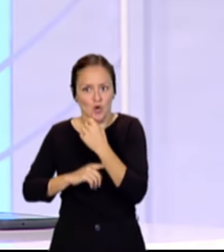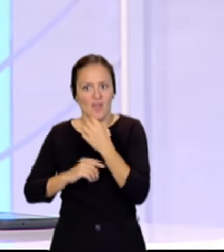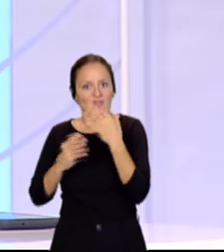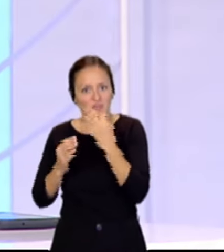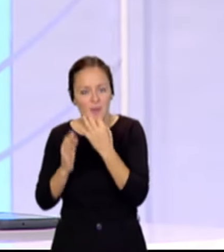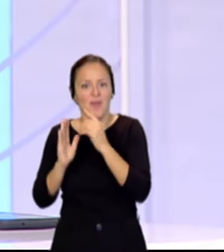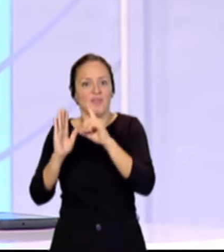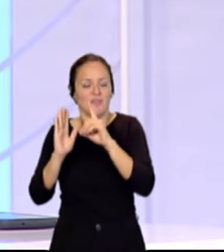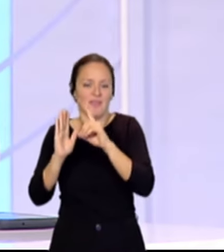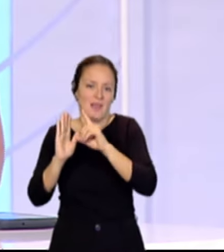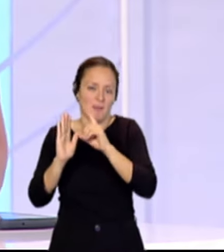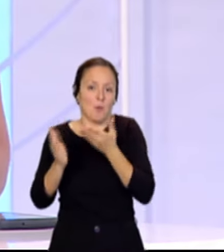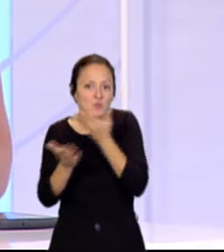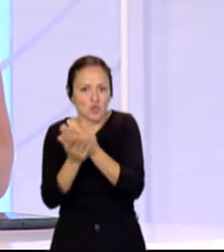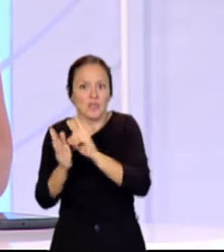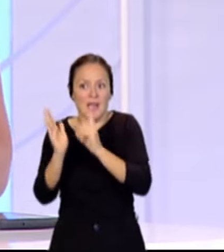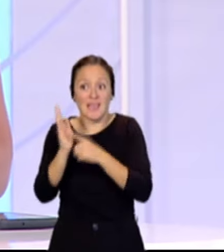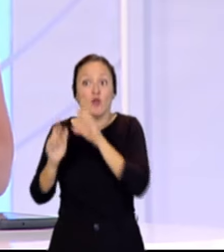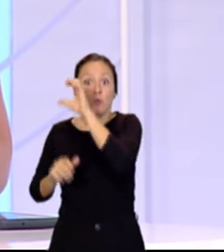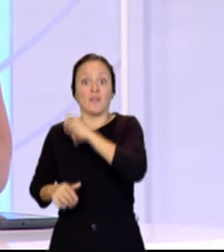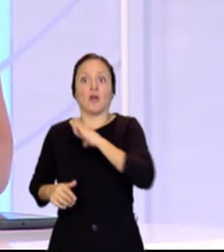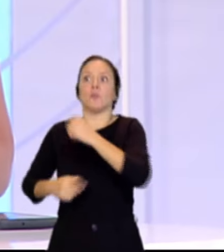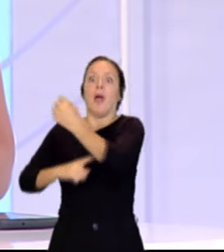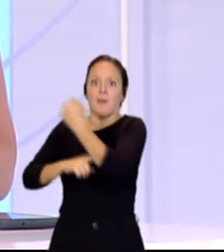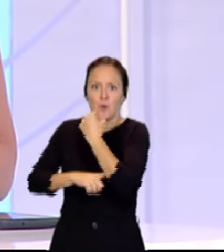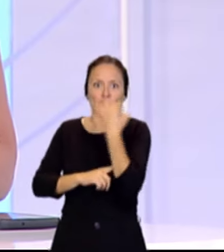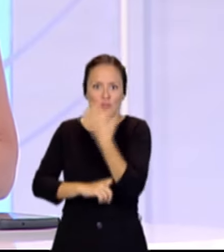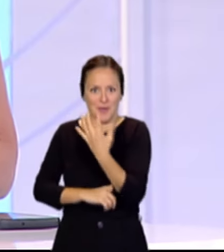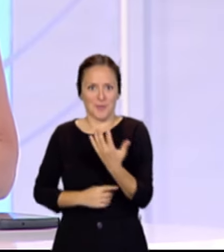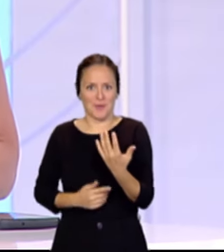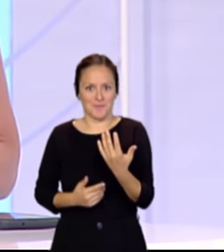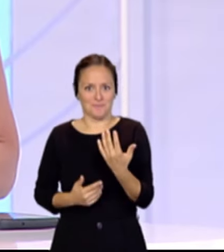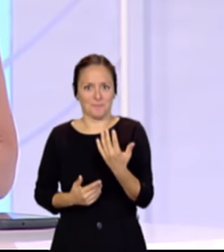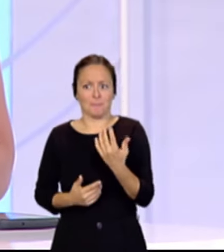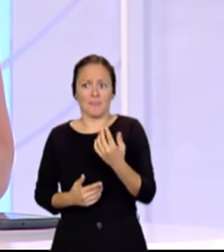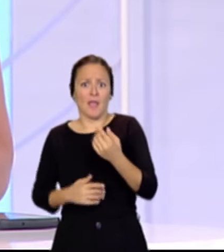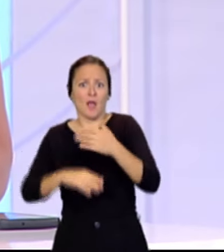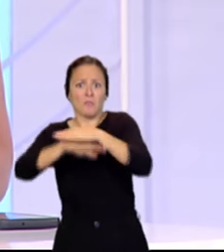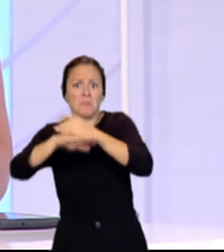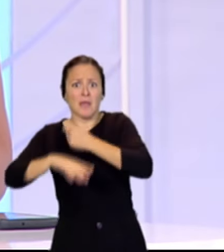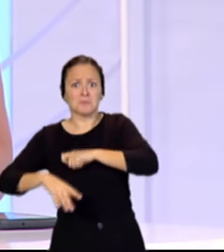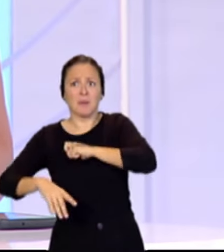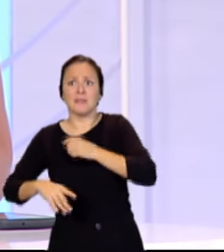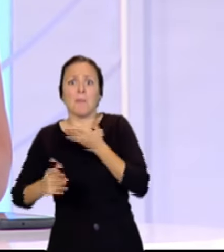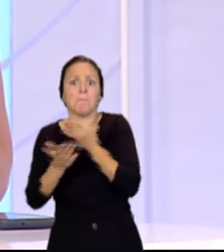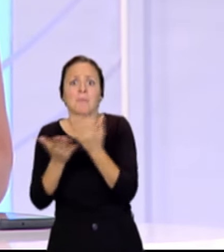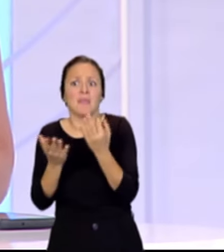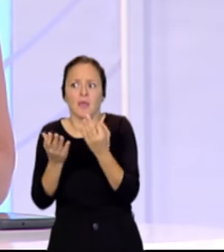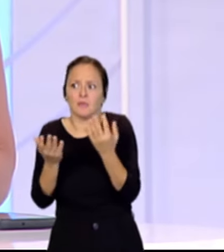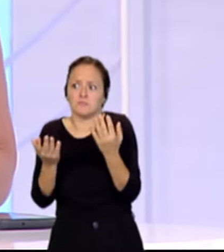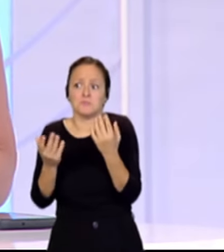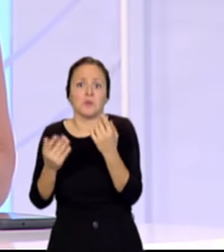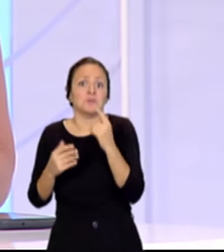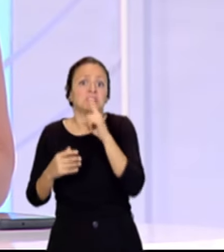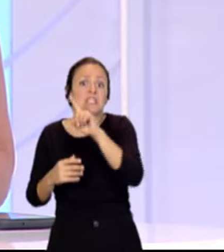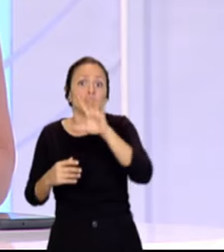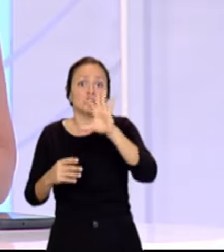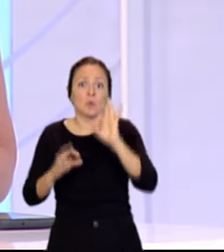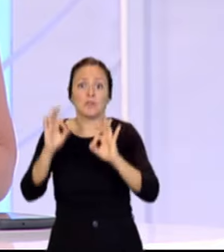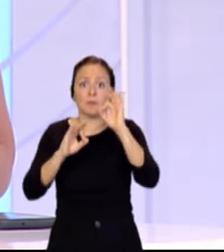respaldo de las comunidades autónomas y lo que piden tampoco es una cosa del otro jueves dicen que no se puede exceder el 150 por de la